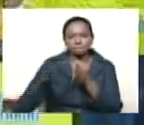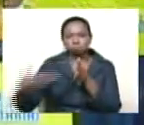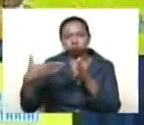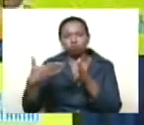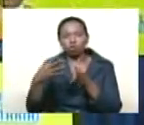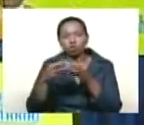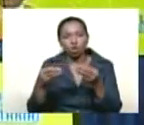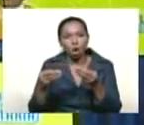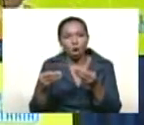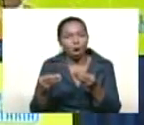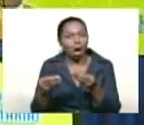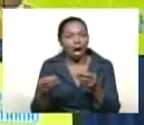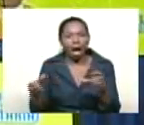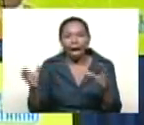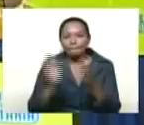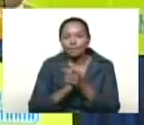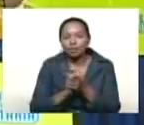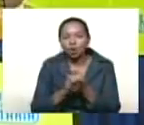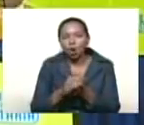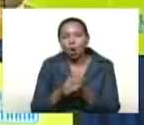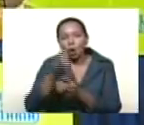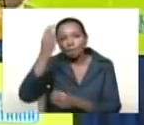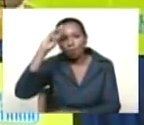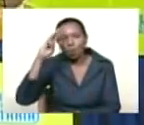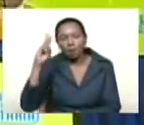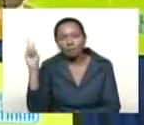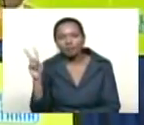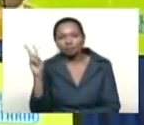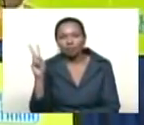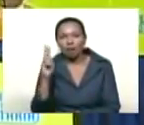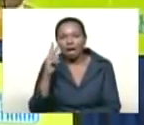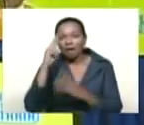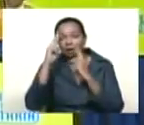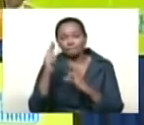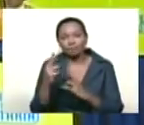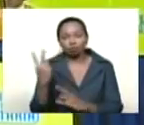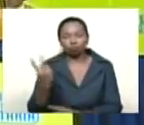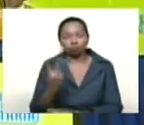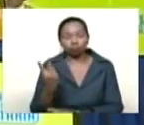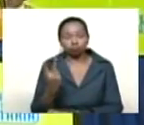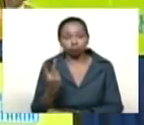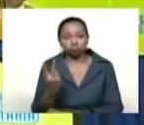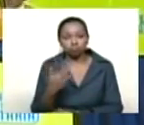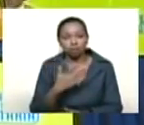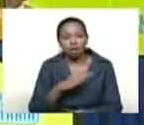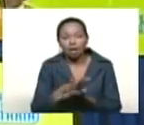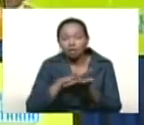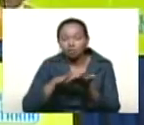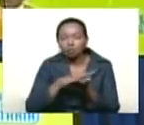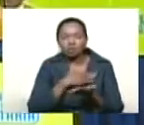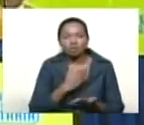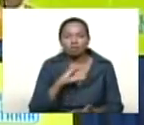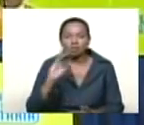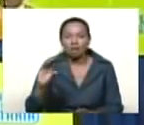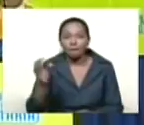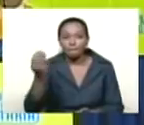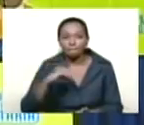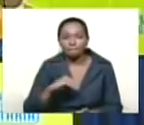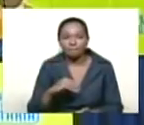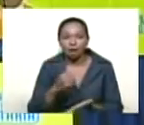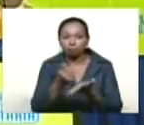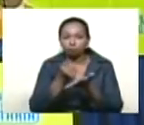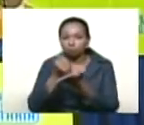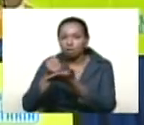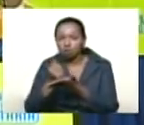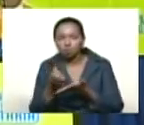Venezuela, porque es una relación basada en el respeto mutuo, en la solidaridad, en la cooperación, en el beneficio